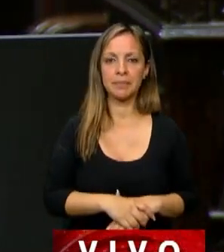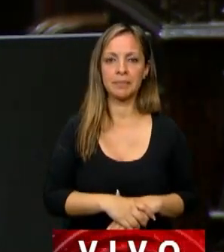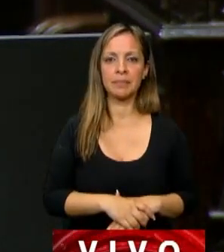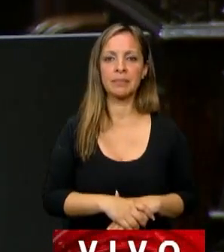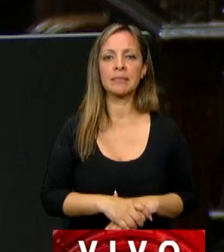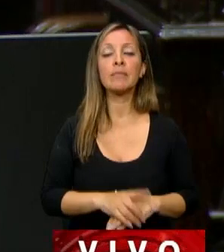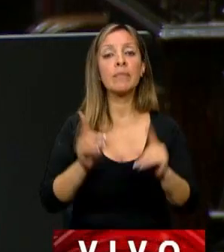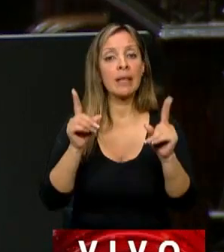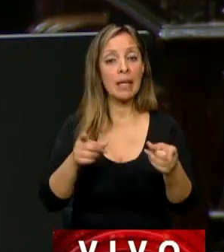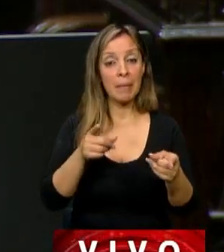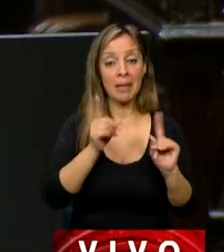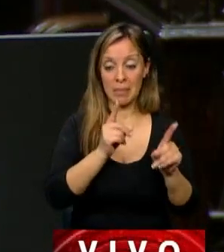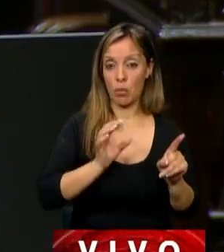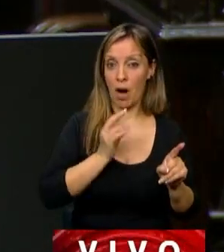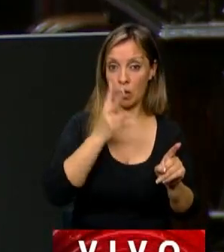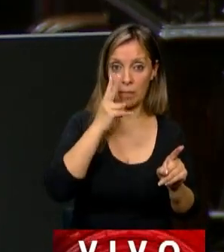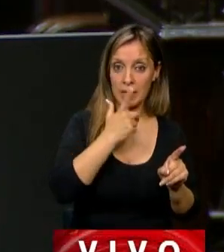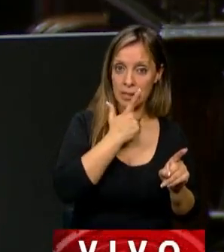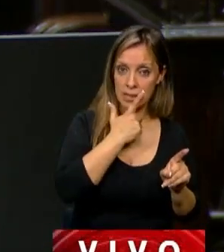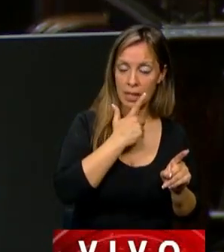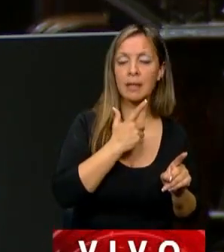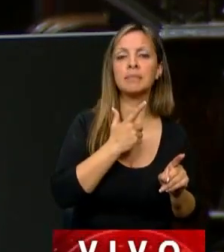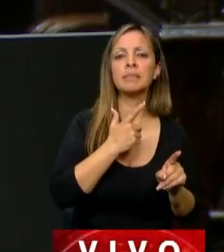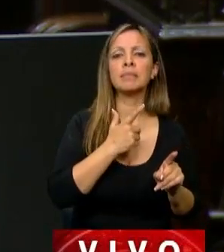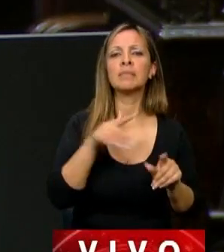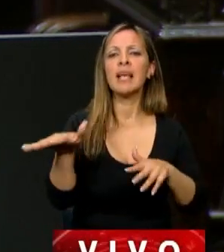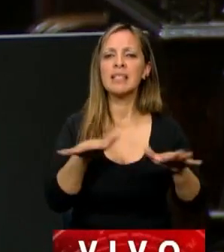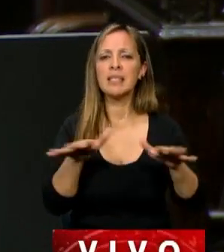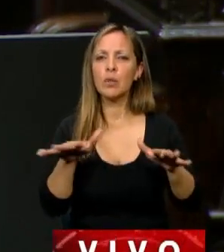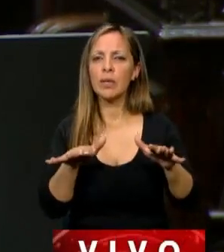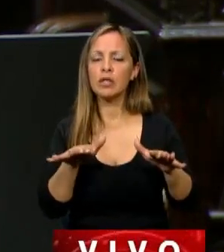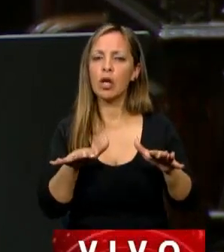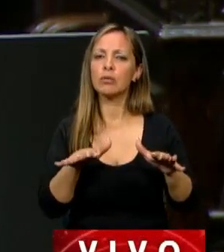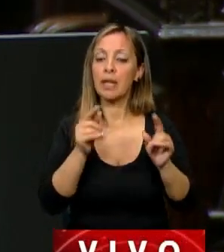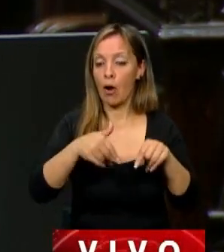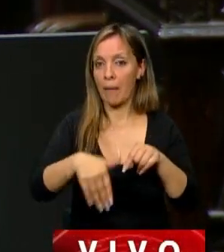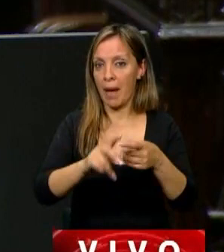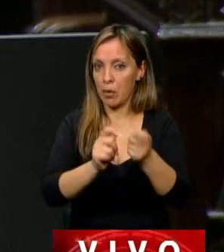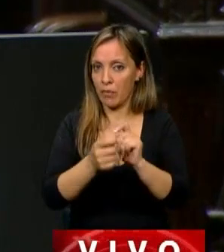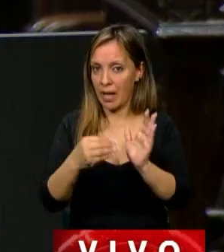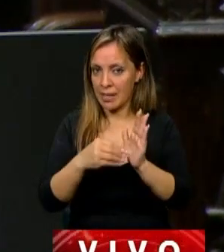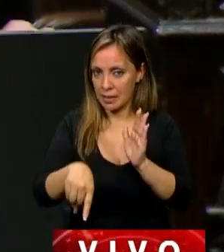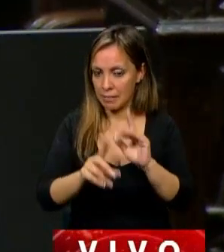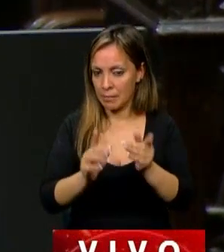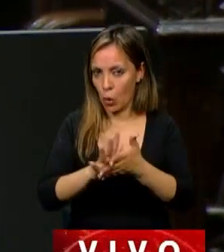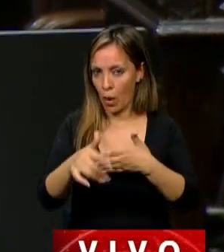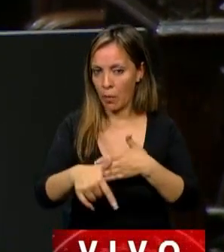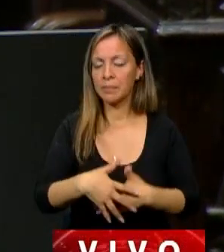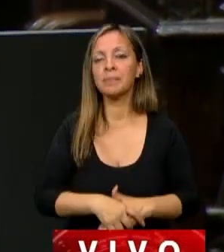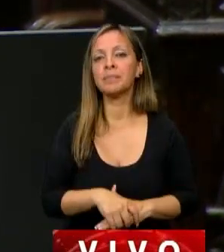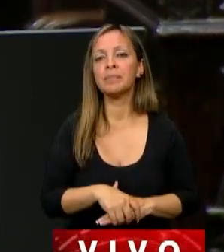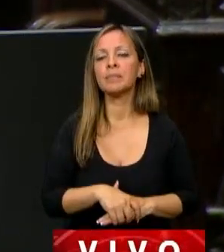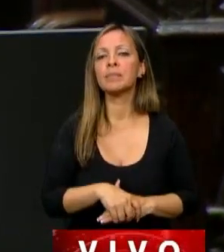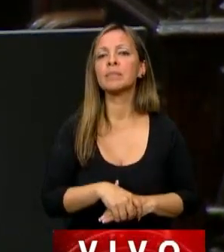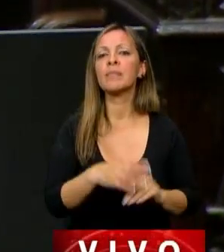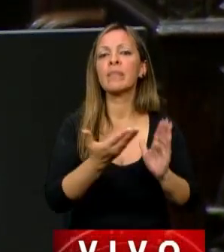También había una situación de compensaciones, lo quiero mencionar porque esto va a ser parte de la modificación, de la